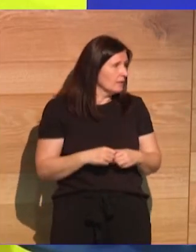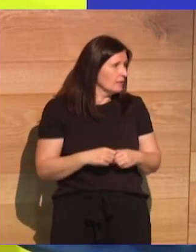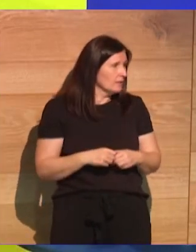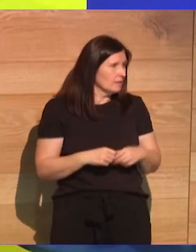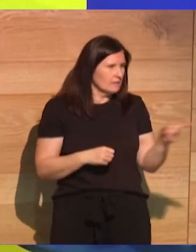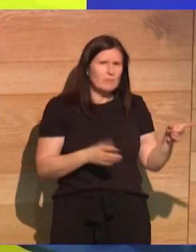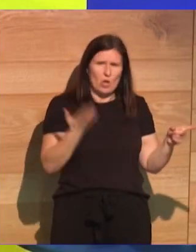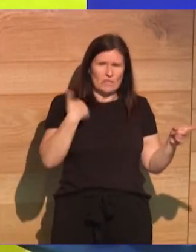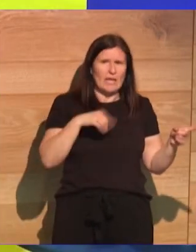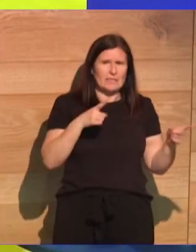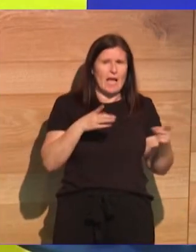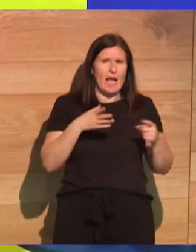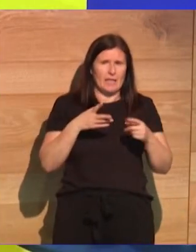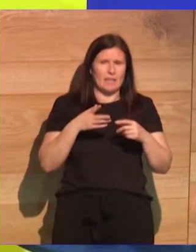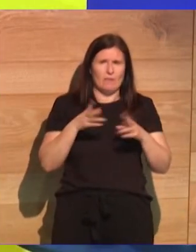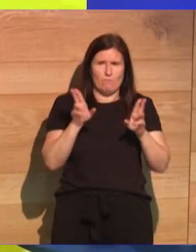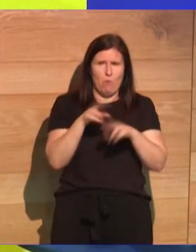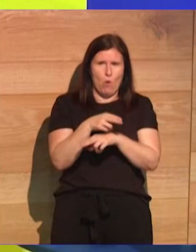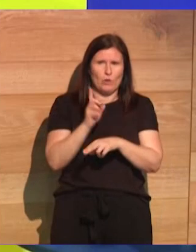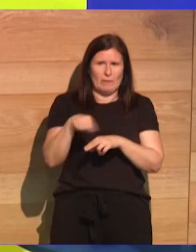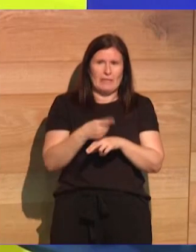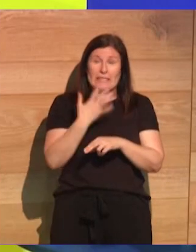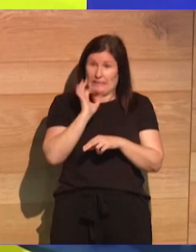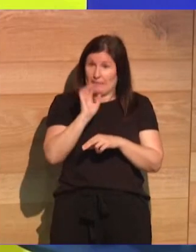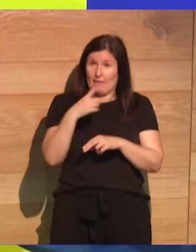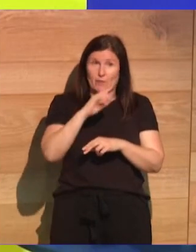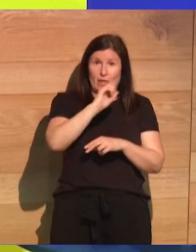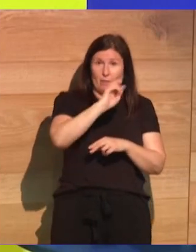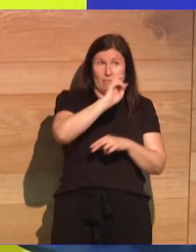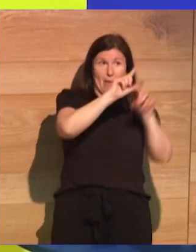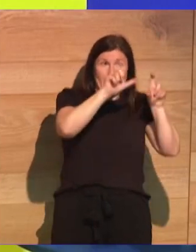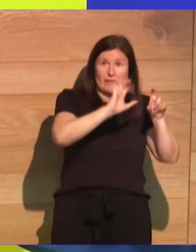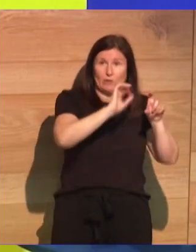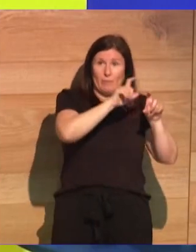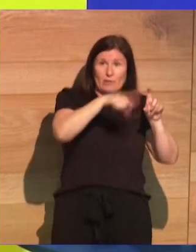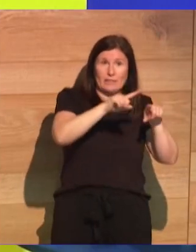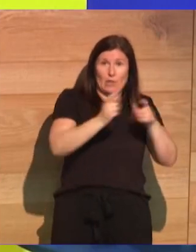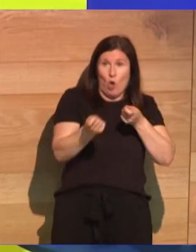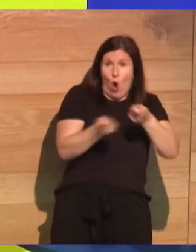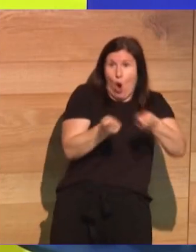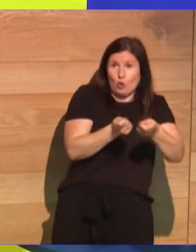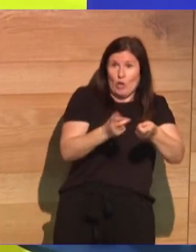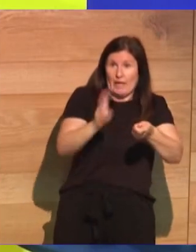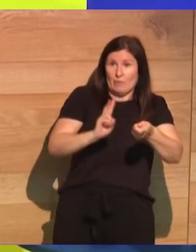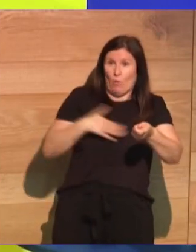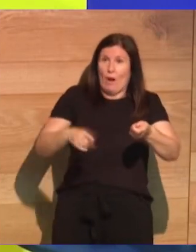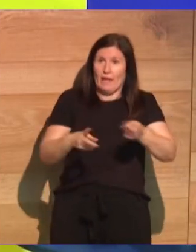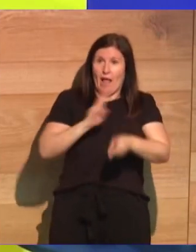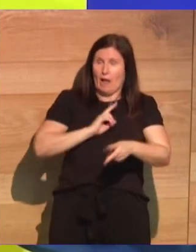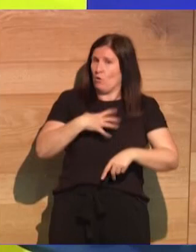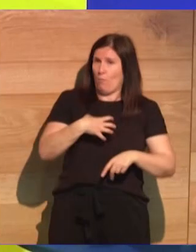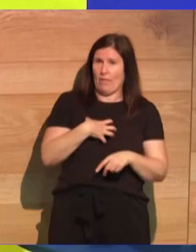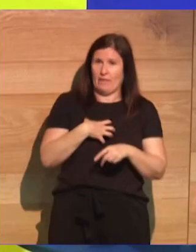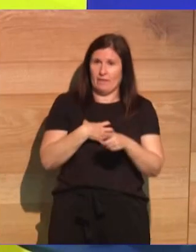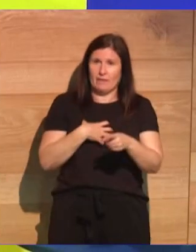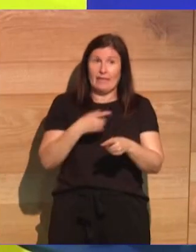Sí, porque efectivamente hay alguien detrás. O sea, por eso, como decía, no es autónoma, ¿no? O sea, no decide, si es que decide lo que le